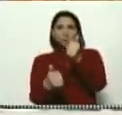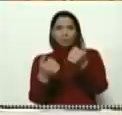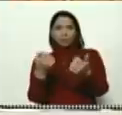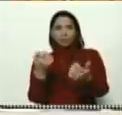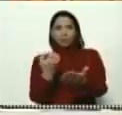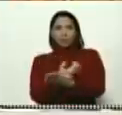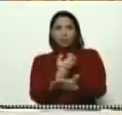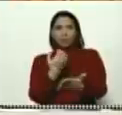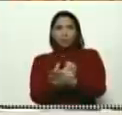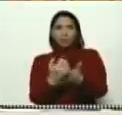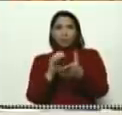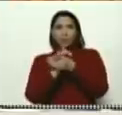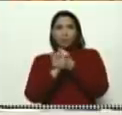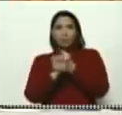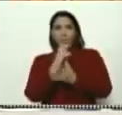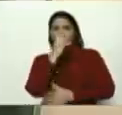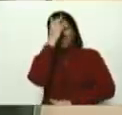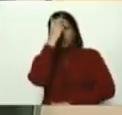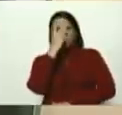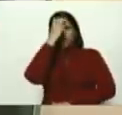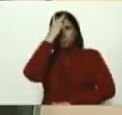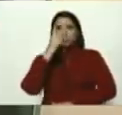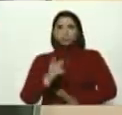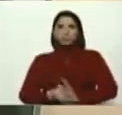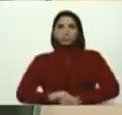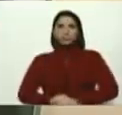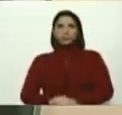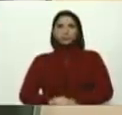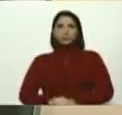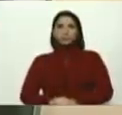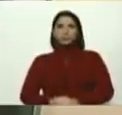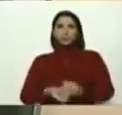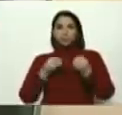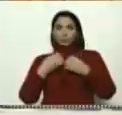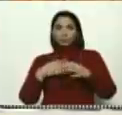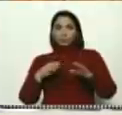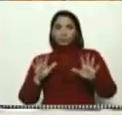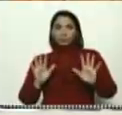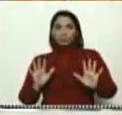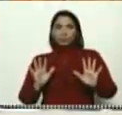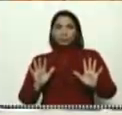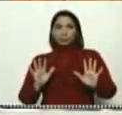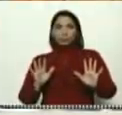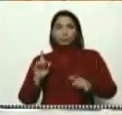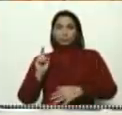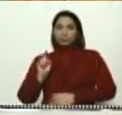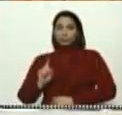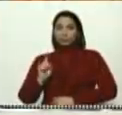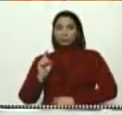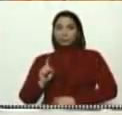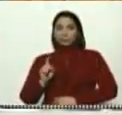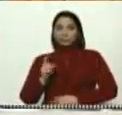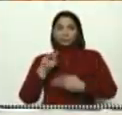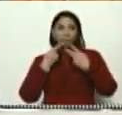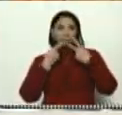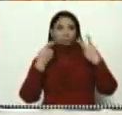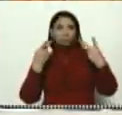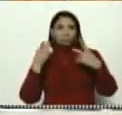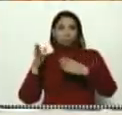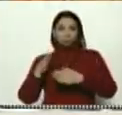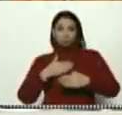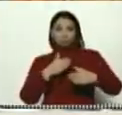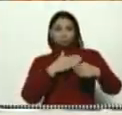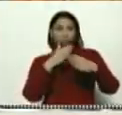Economía, el compañero Tarek El Aissami. Bueno, necesitábamos compartir